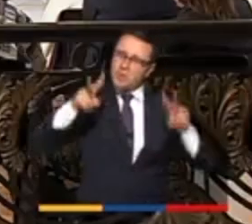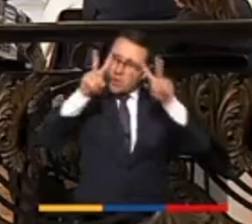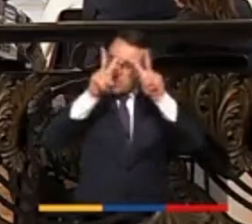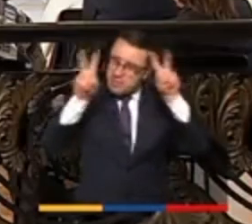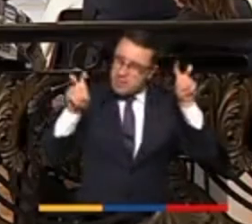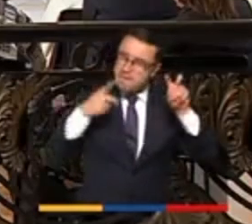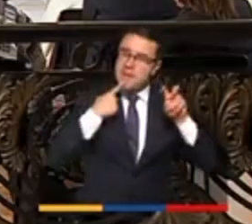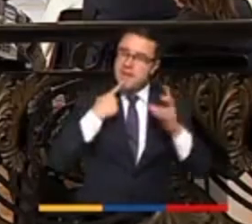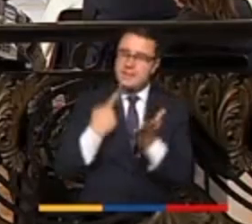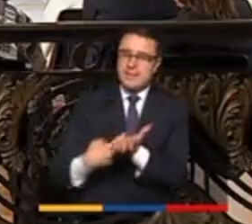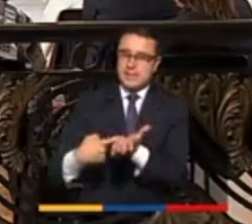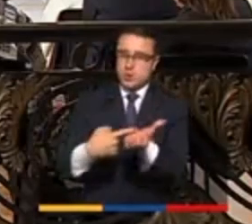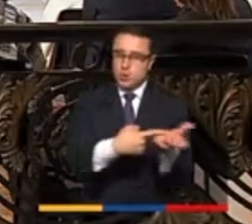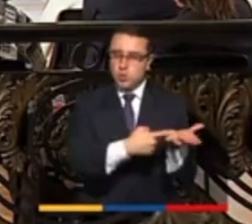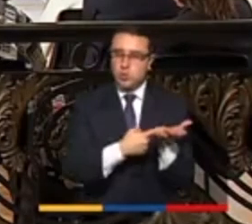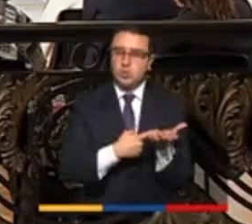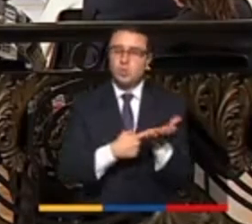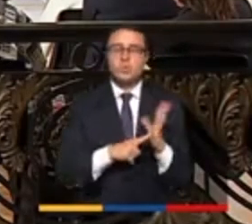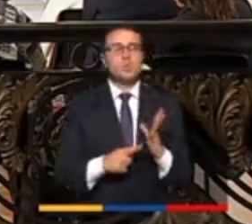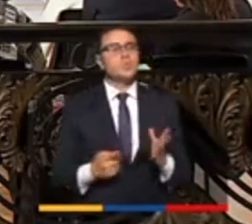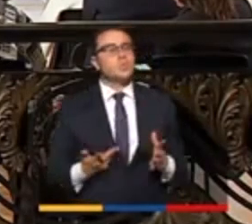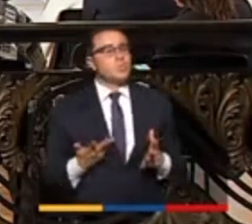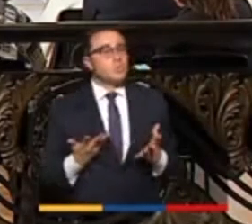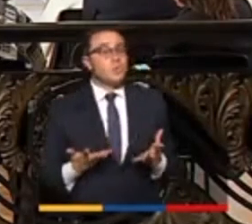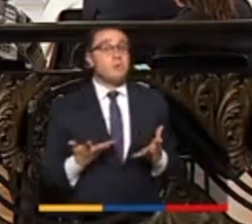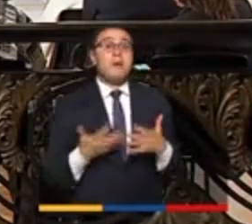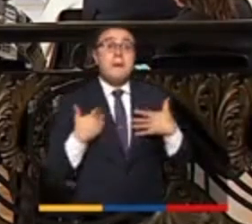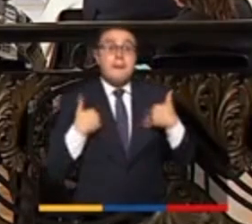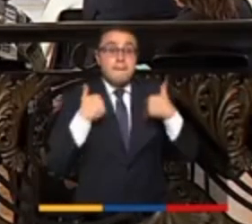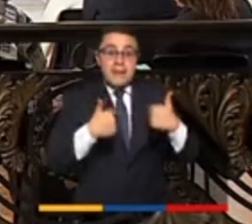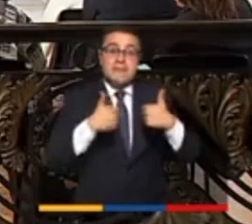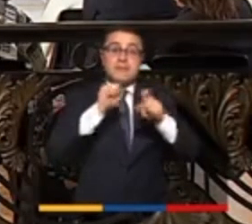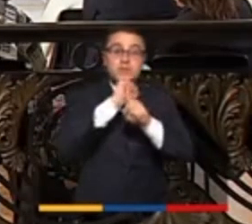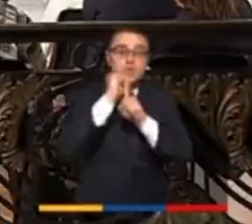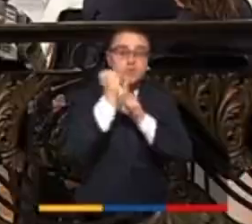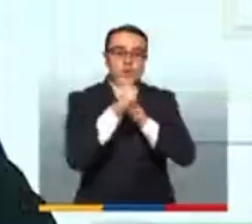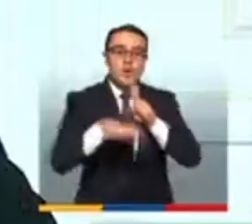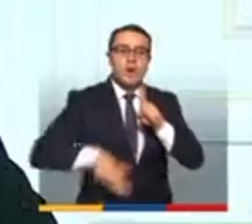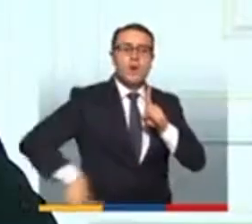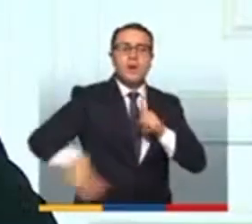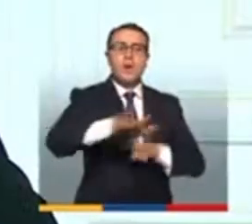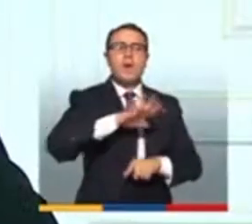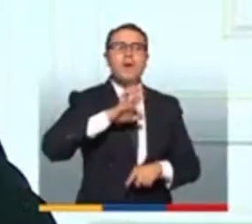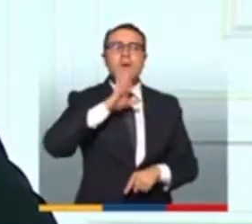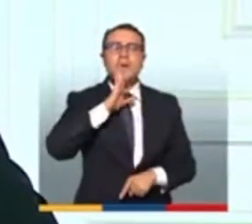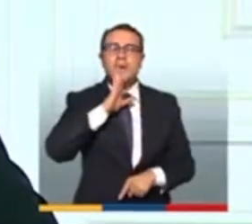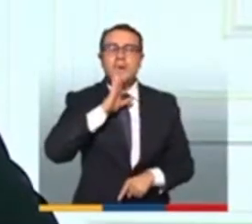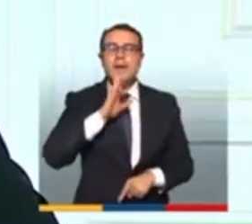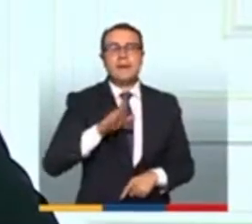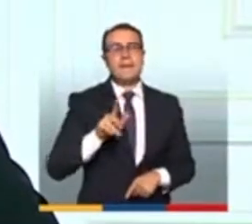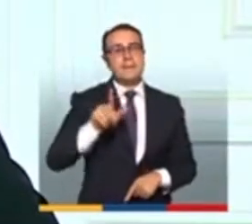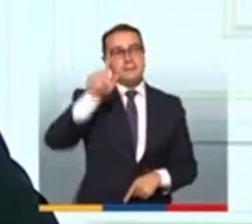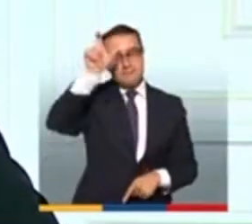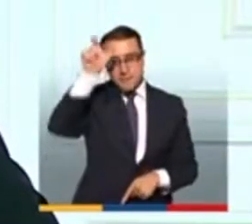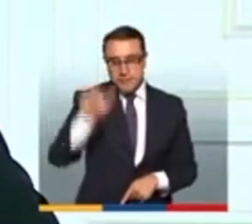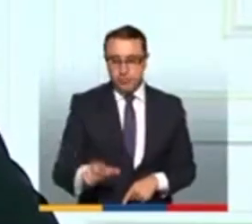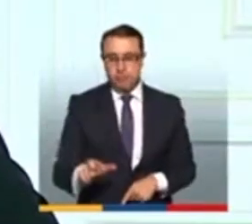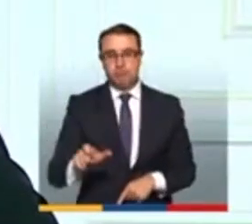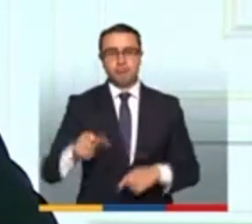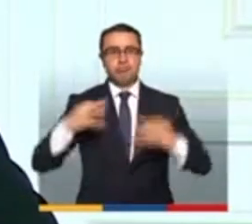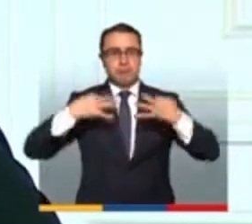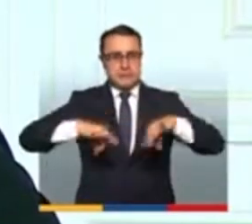que es el bienestar social del patrullero, en el caso de la policía,